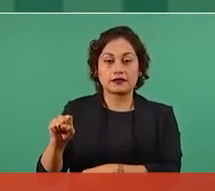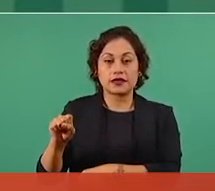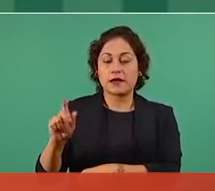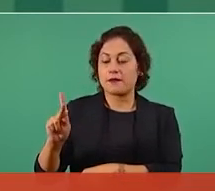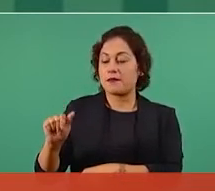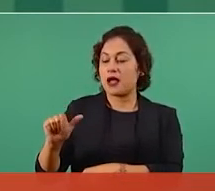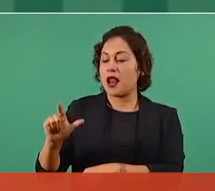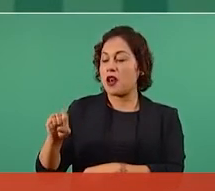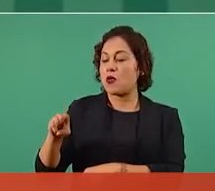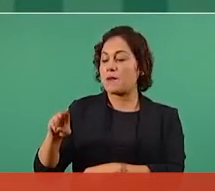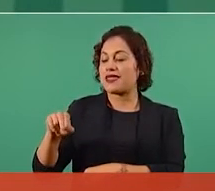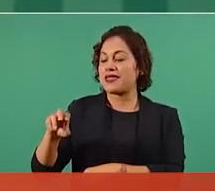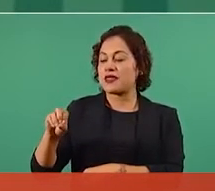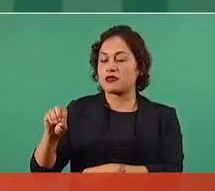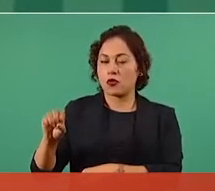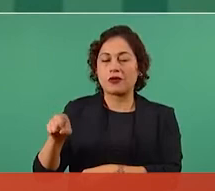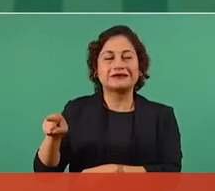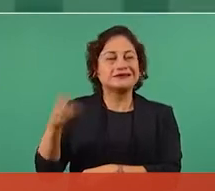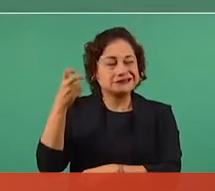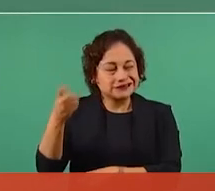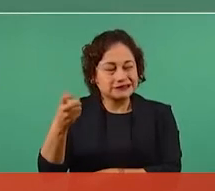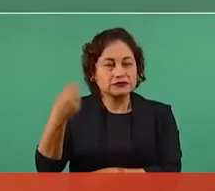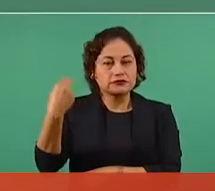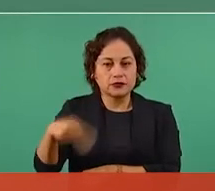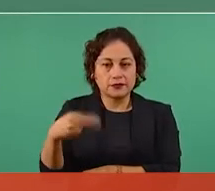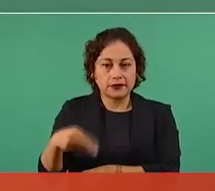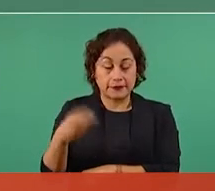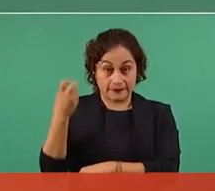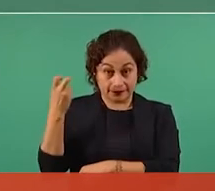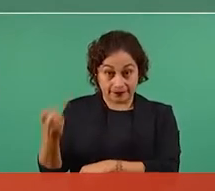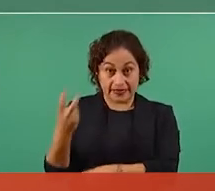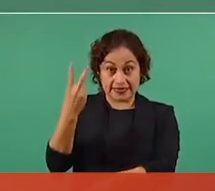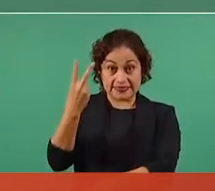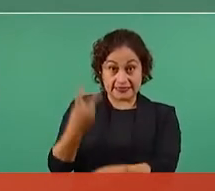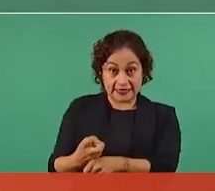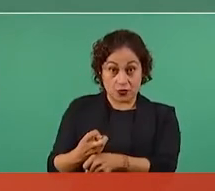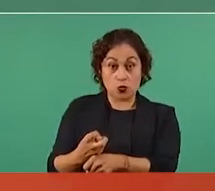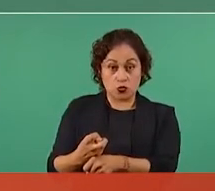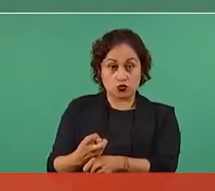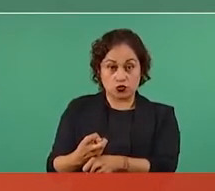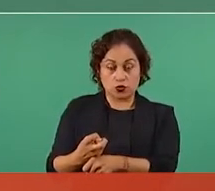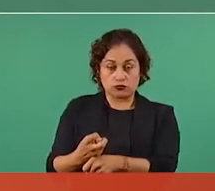Cárdenas Palomino. Era el segundo de García Luna.